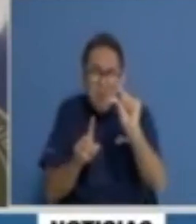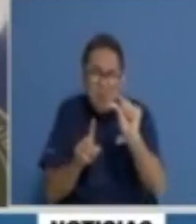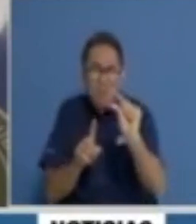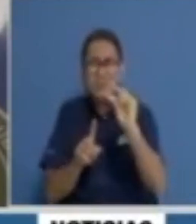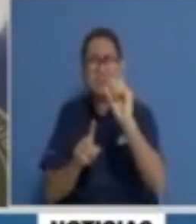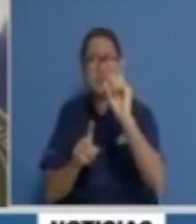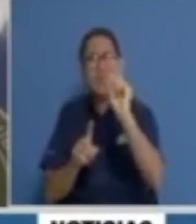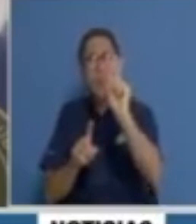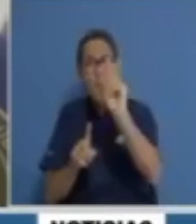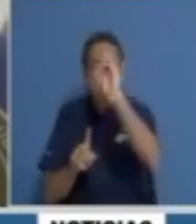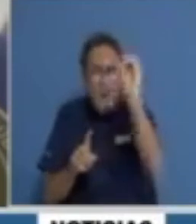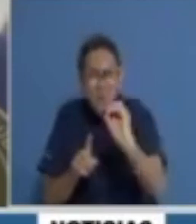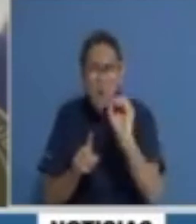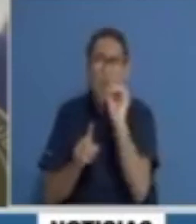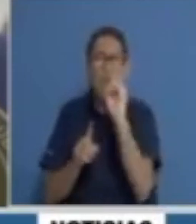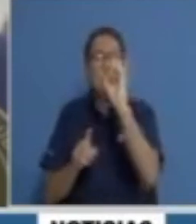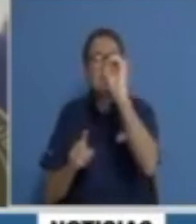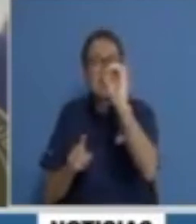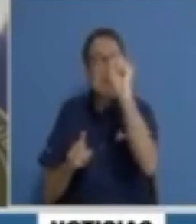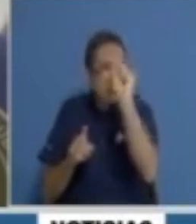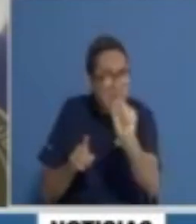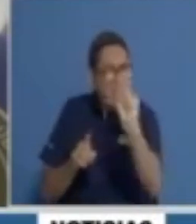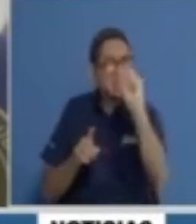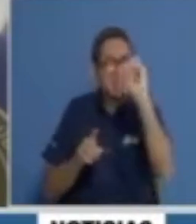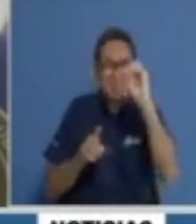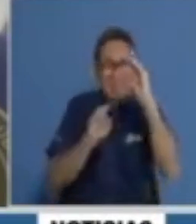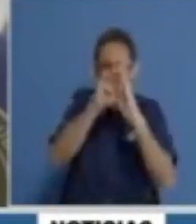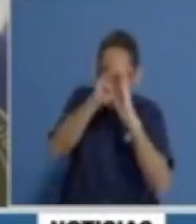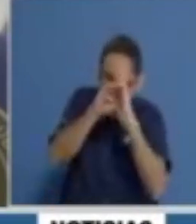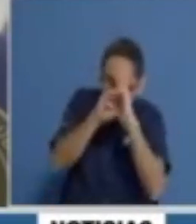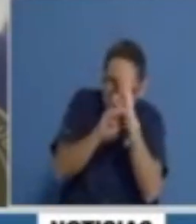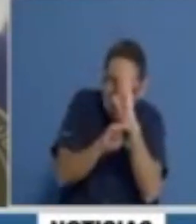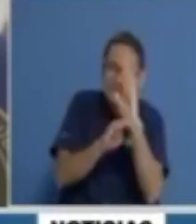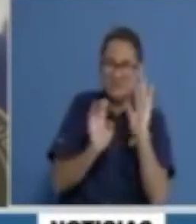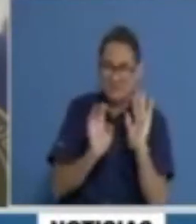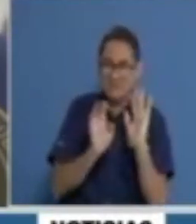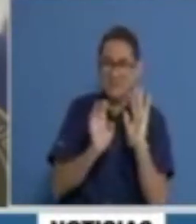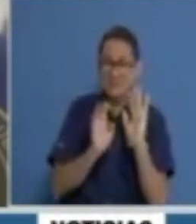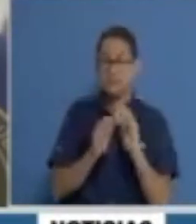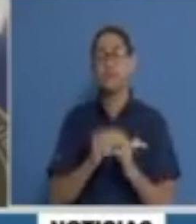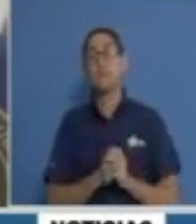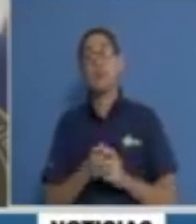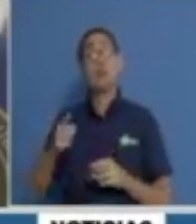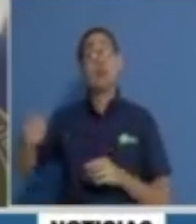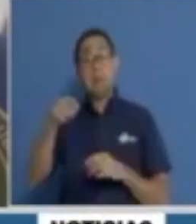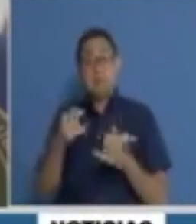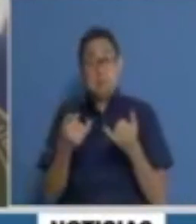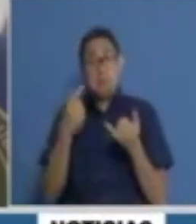depende principalmente de lo que se puede hacer en distanciamiento físico. Actualmente la última estimación que tenemos está